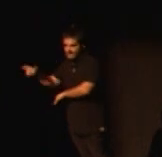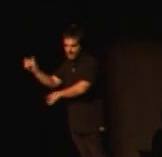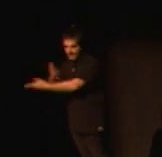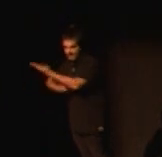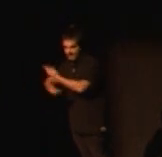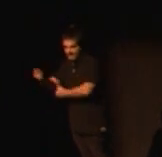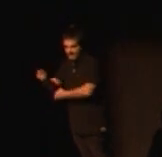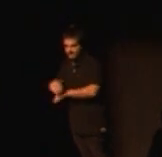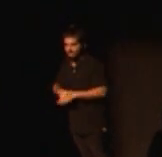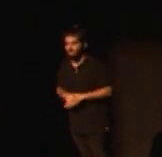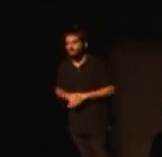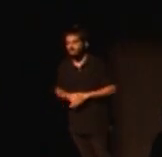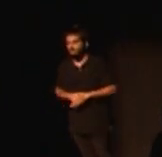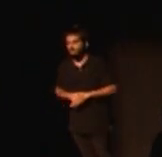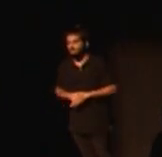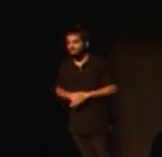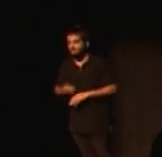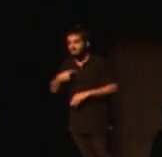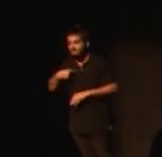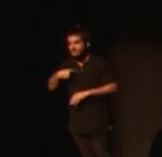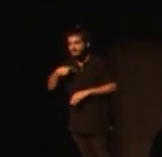estoy convencido que no lo haremos. Veo un futuro